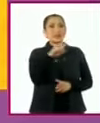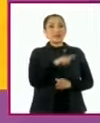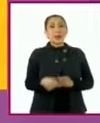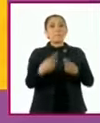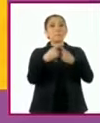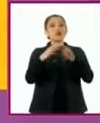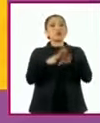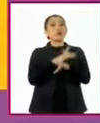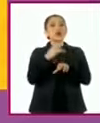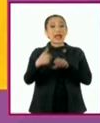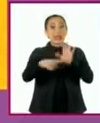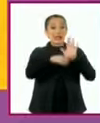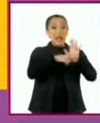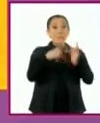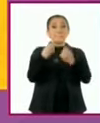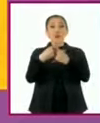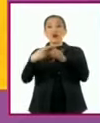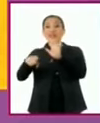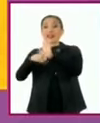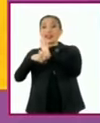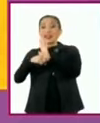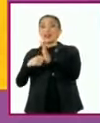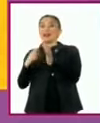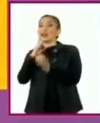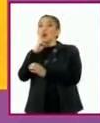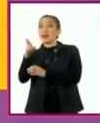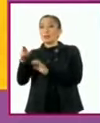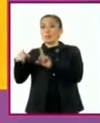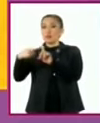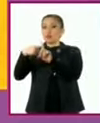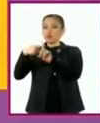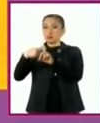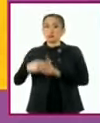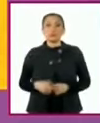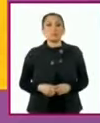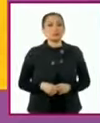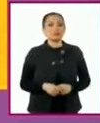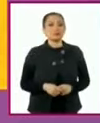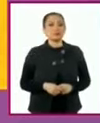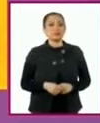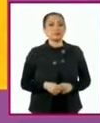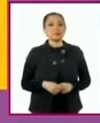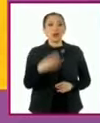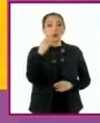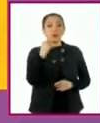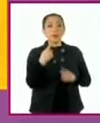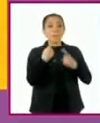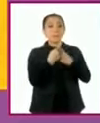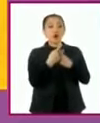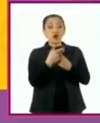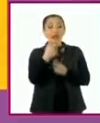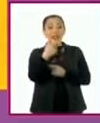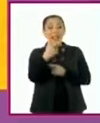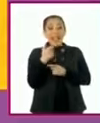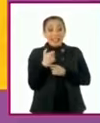positiva porque negativo por negativo es igual a positivo. 9 por X es